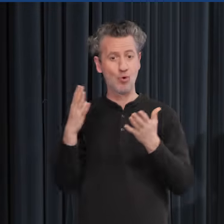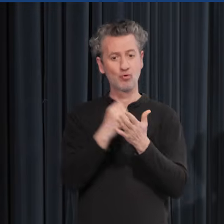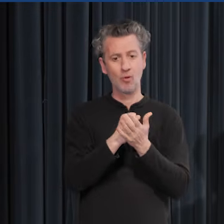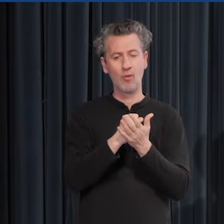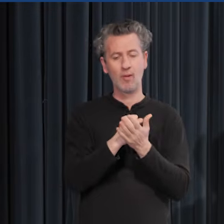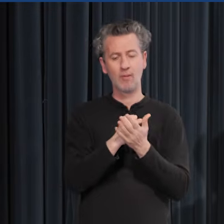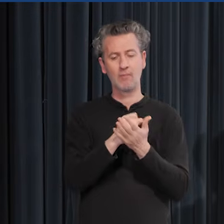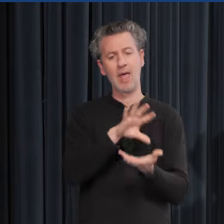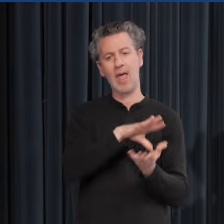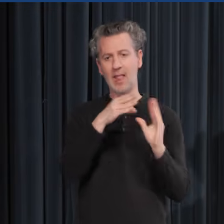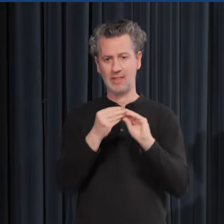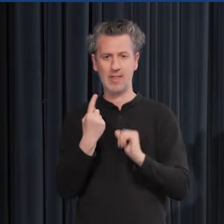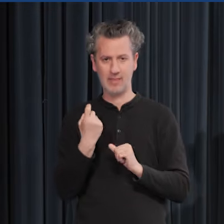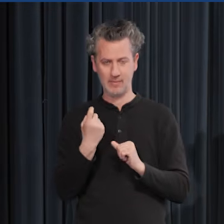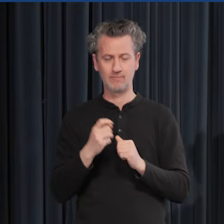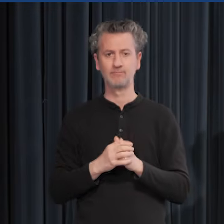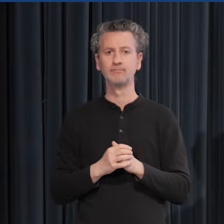adaptadas. De hecho,